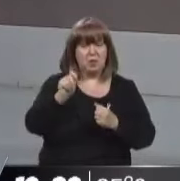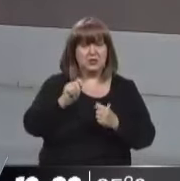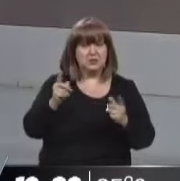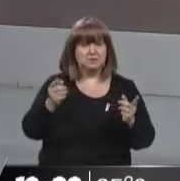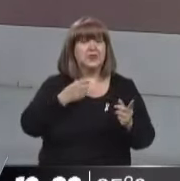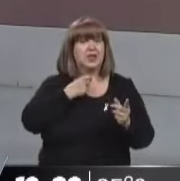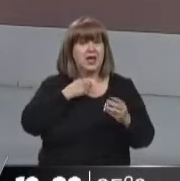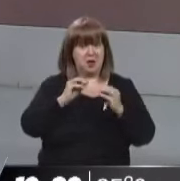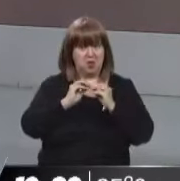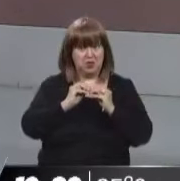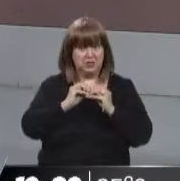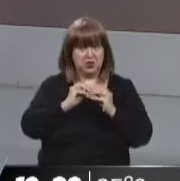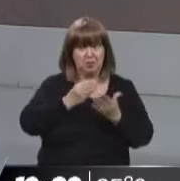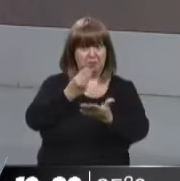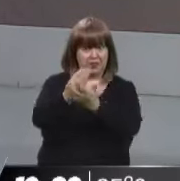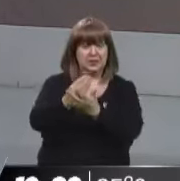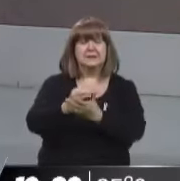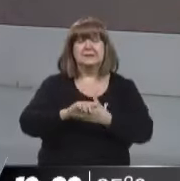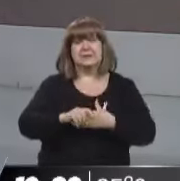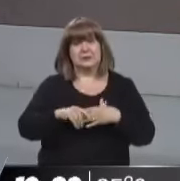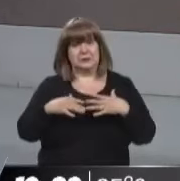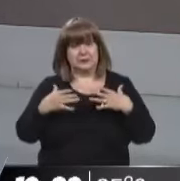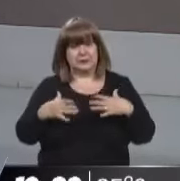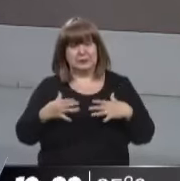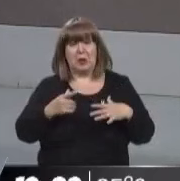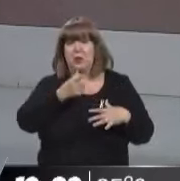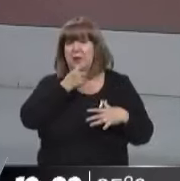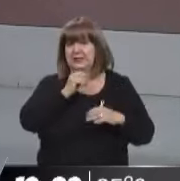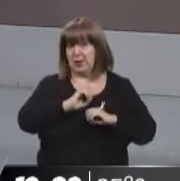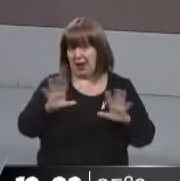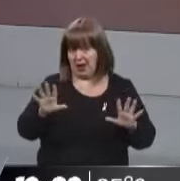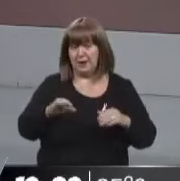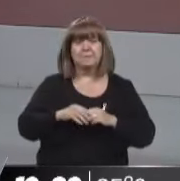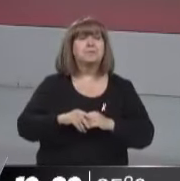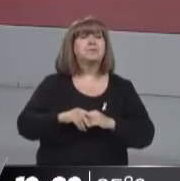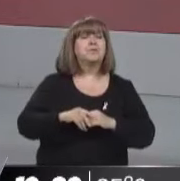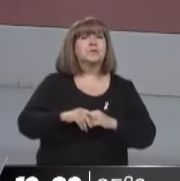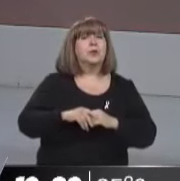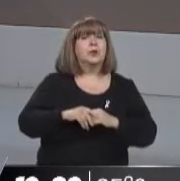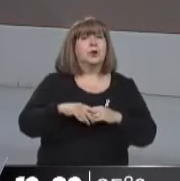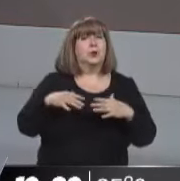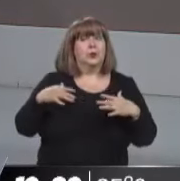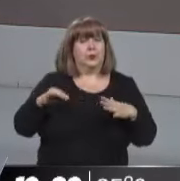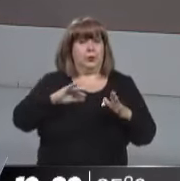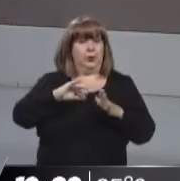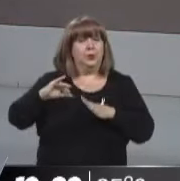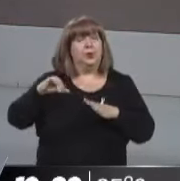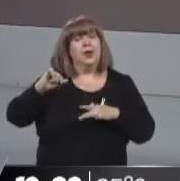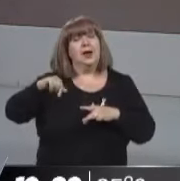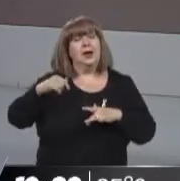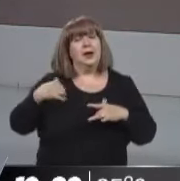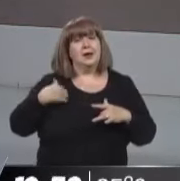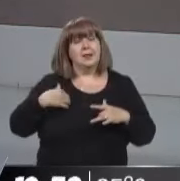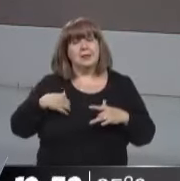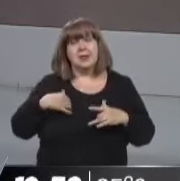Bueno, y como si la Argentina no tuviera cosas en que ocuparse, ¿no? Situaciones que nos preocupa y que nos ocupa a todos, ¿no? En sí,